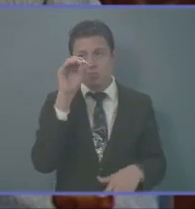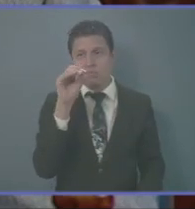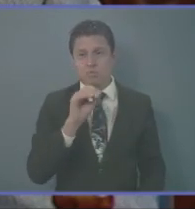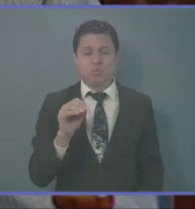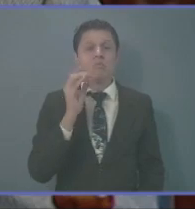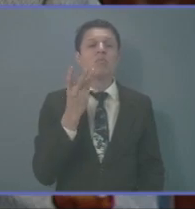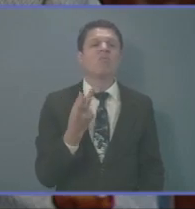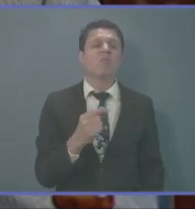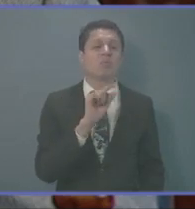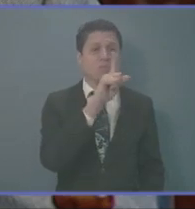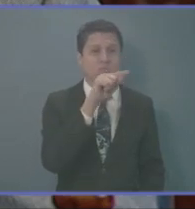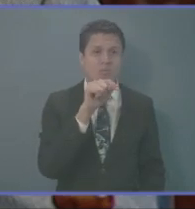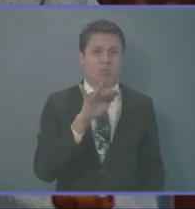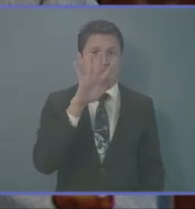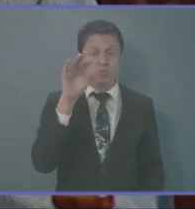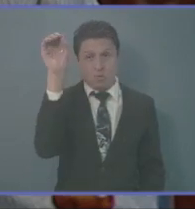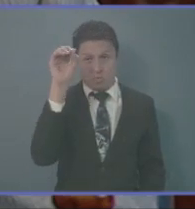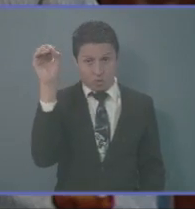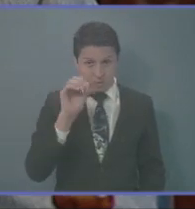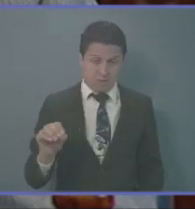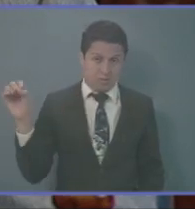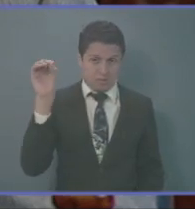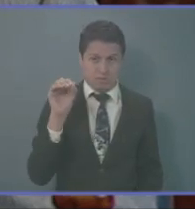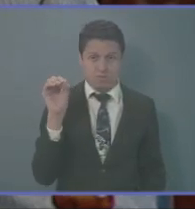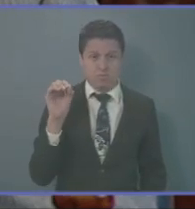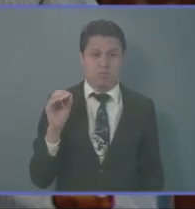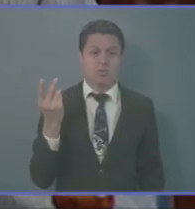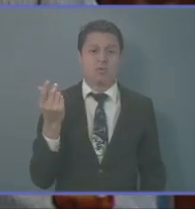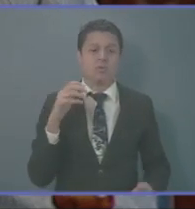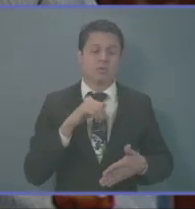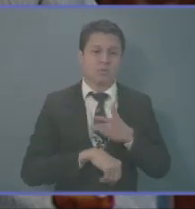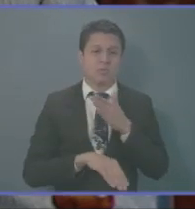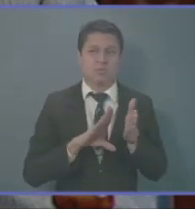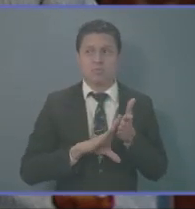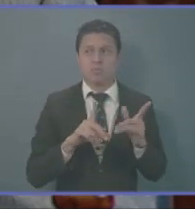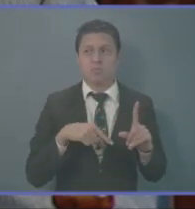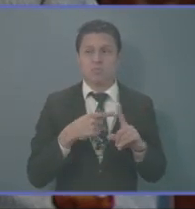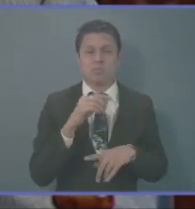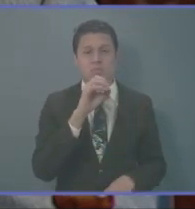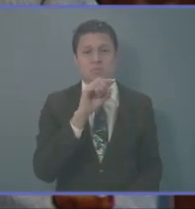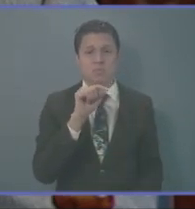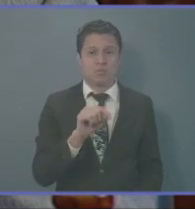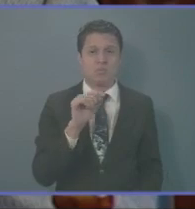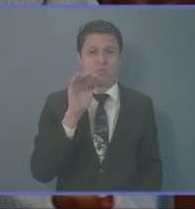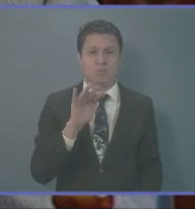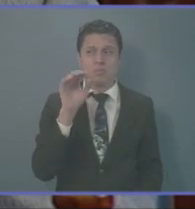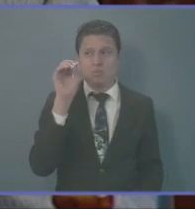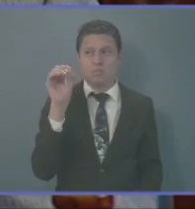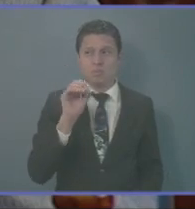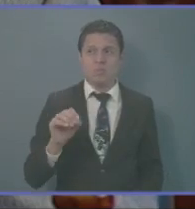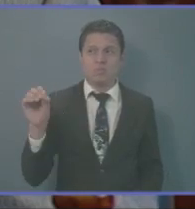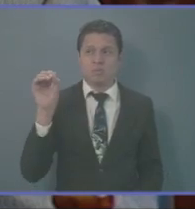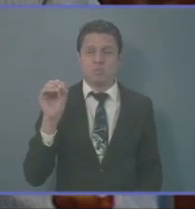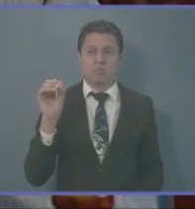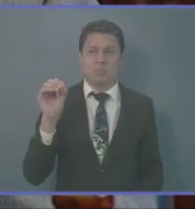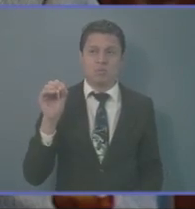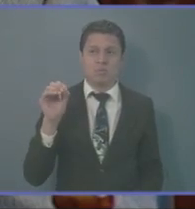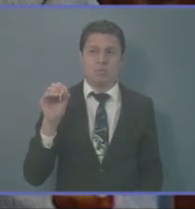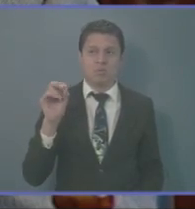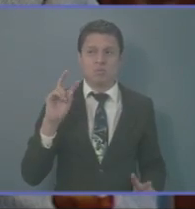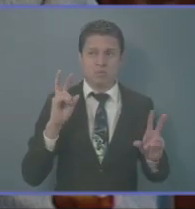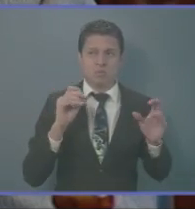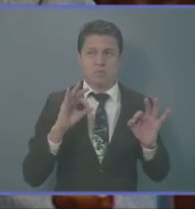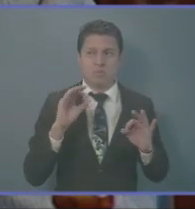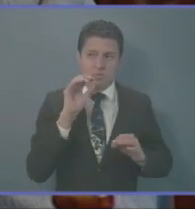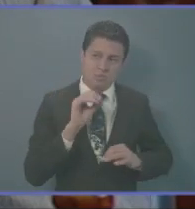del 1.5%, cargo por servicio hasta el 0.5% sobre el monto de